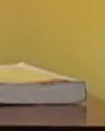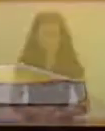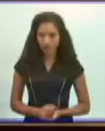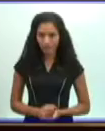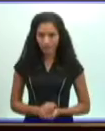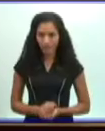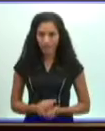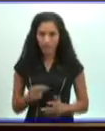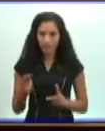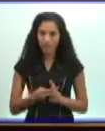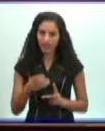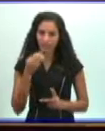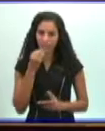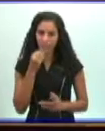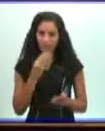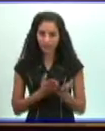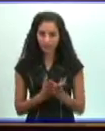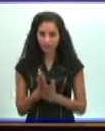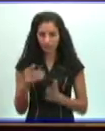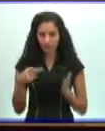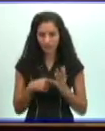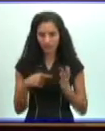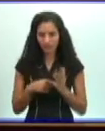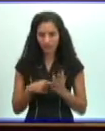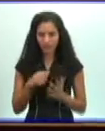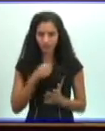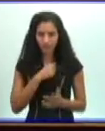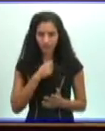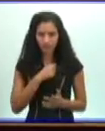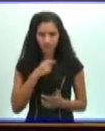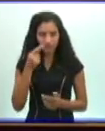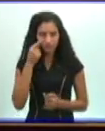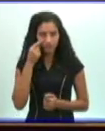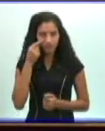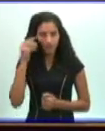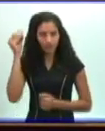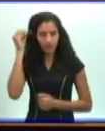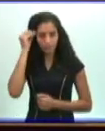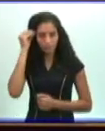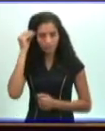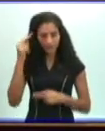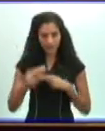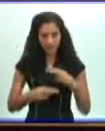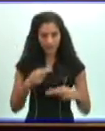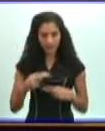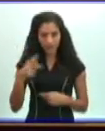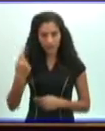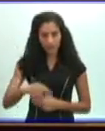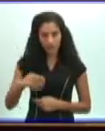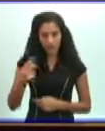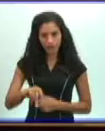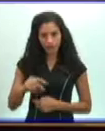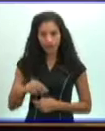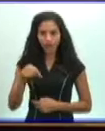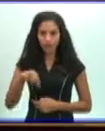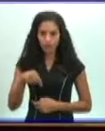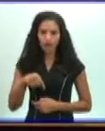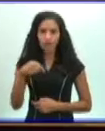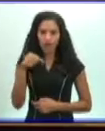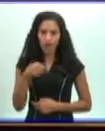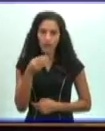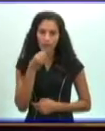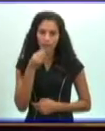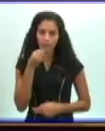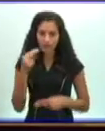Para que puedas seguir calculando, te invito ahora a que apliques tus conocimientos, esos que has adquirido hasta el momento con